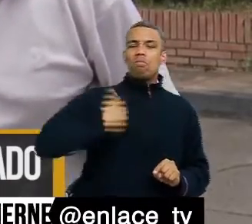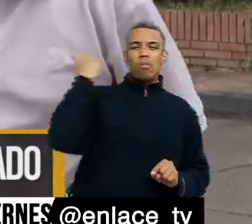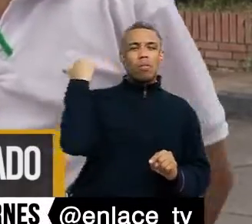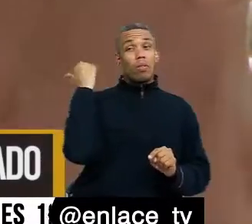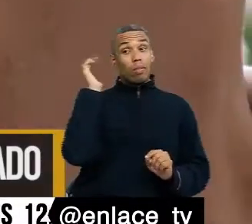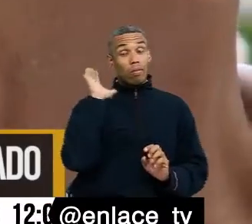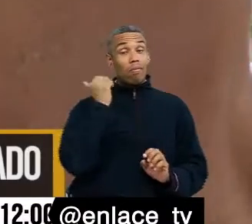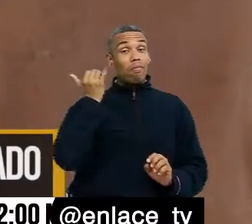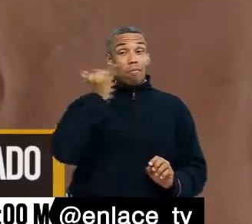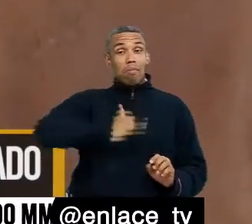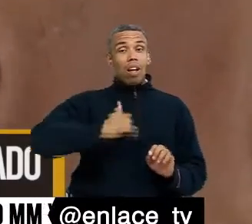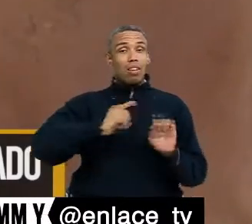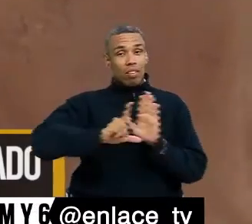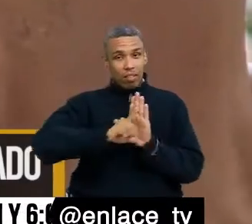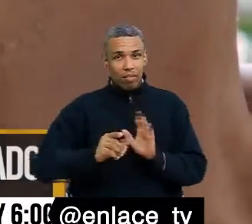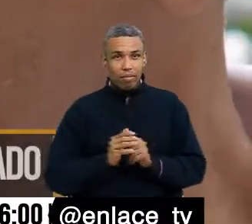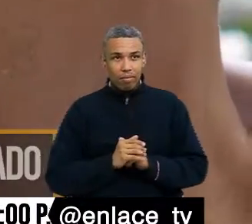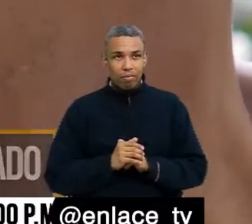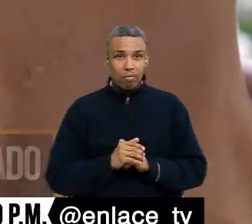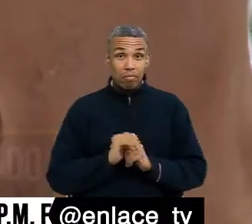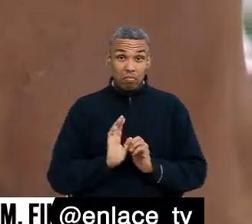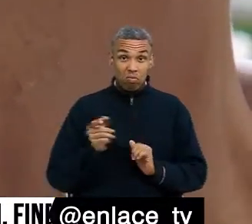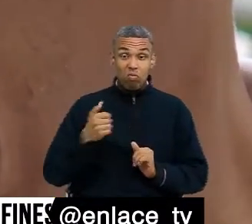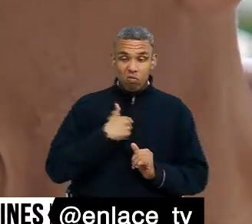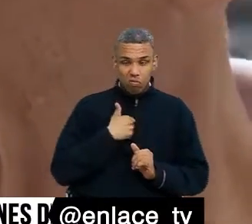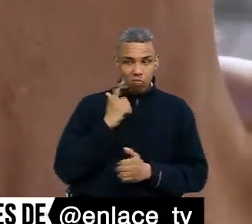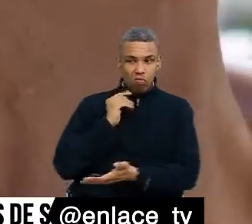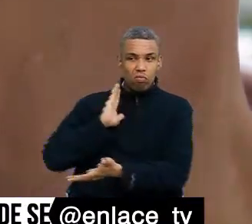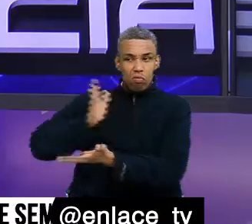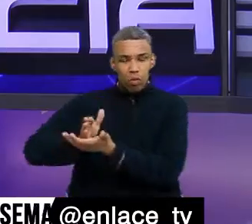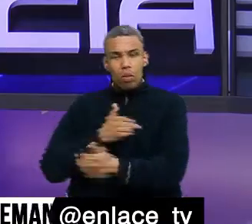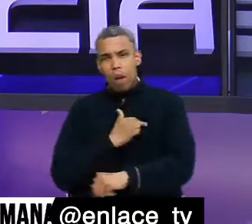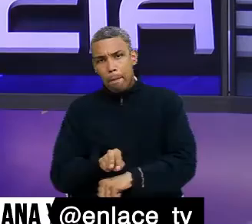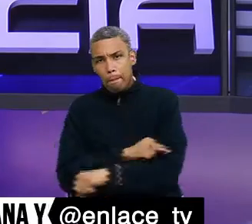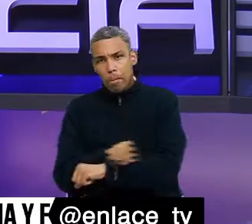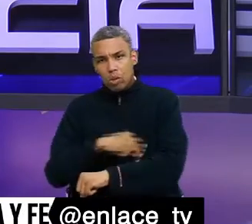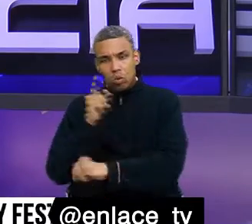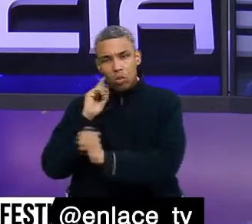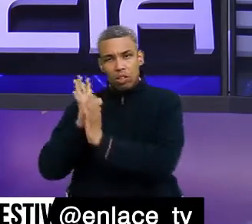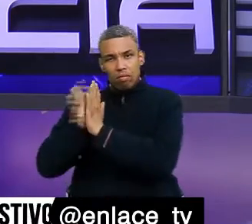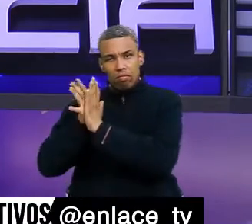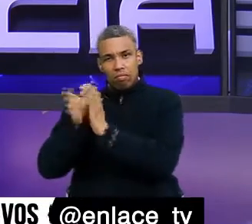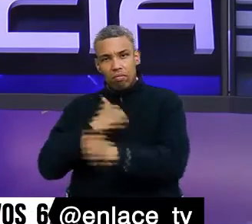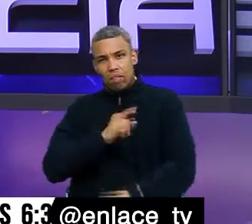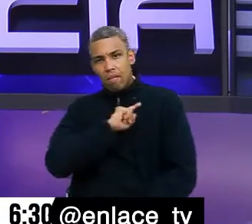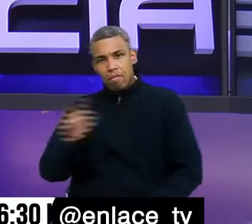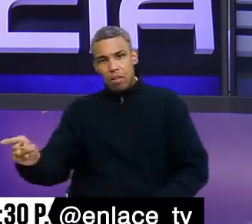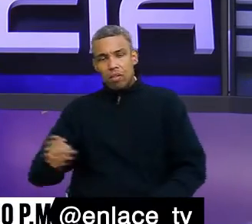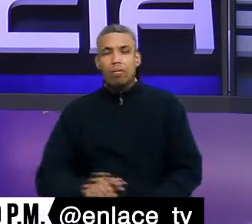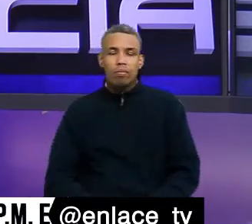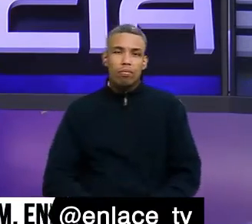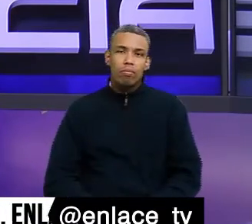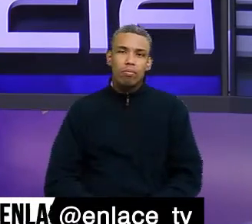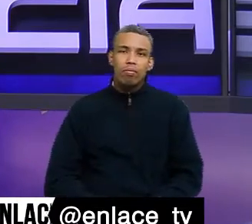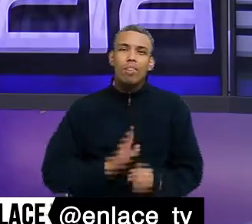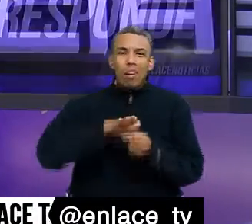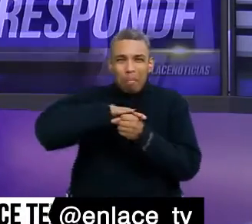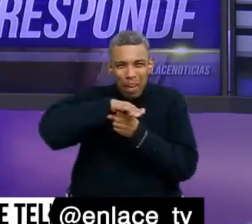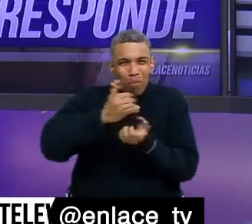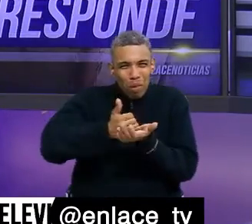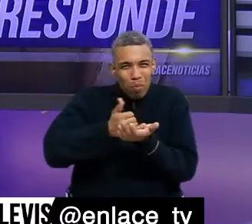Comunal se dispone a informar los hechos en la personería municipal. Por su parte, la nueva directiva de la Junta de